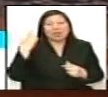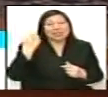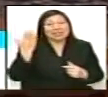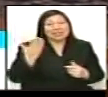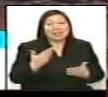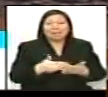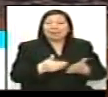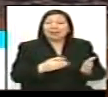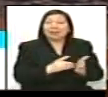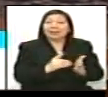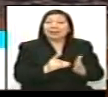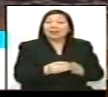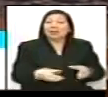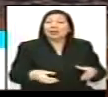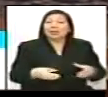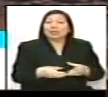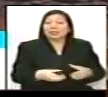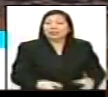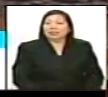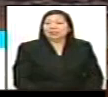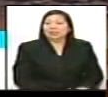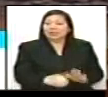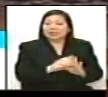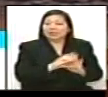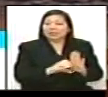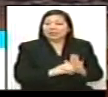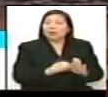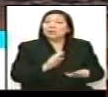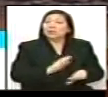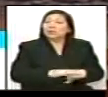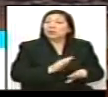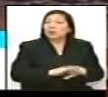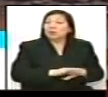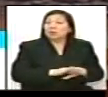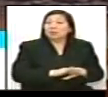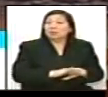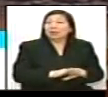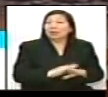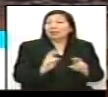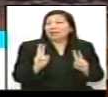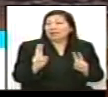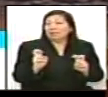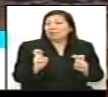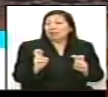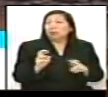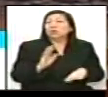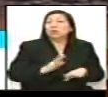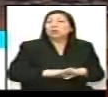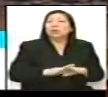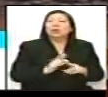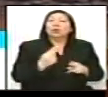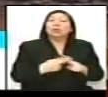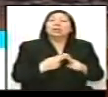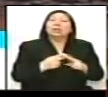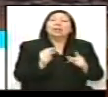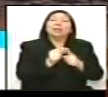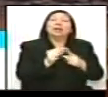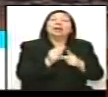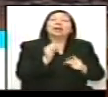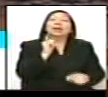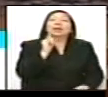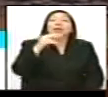primer predictamen que hizo la Comisión de Constitución sobre el tema de inmunidad parlamentaria, por ahí por el 2017, si no me